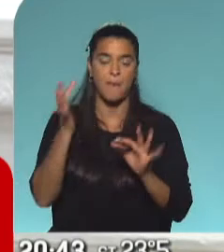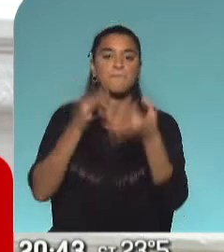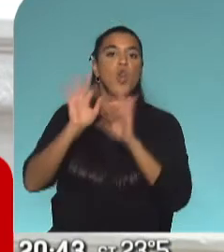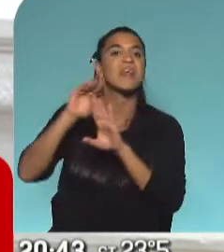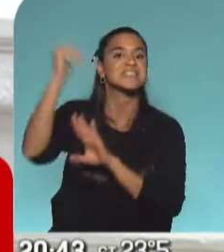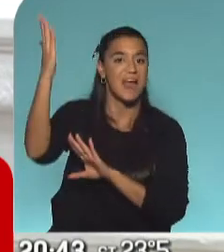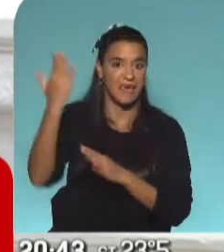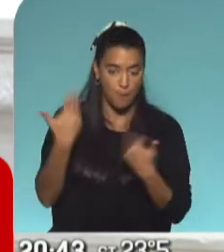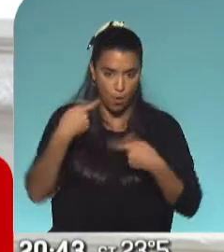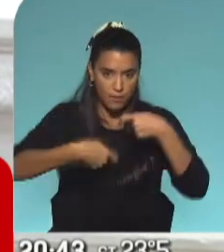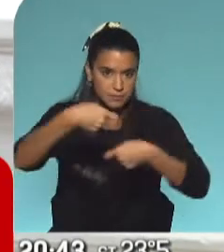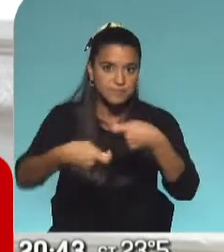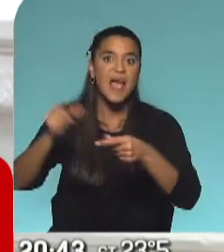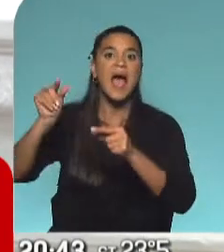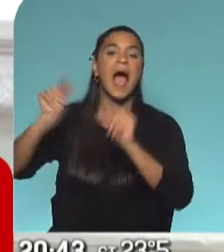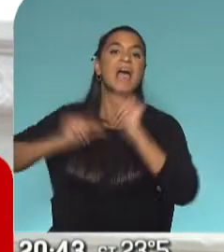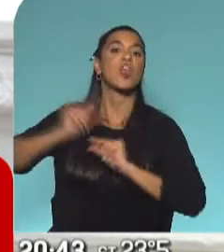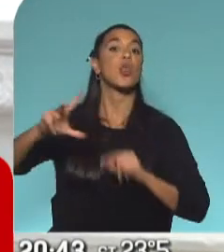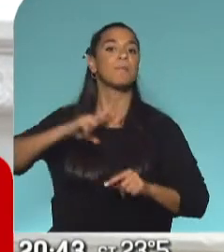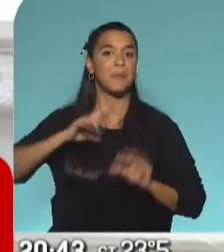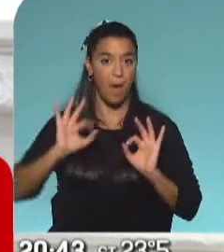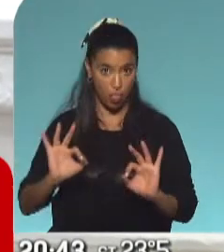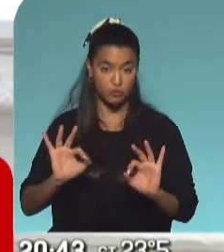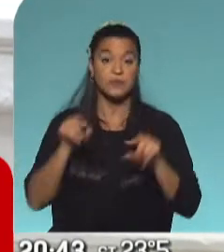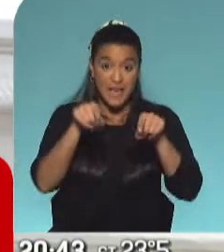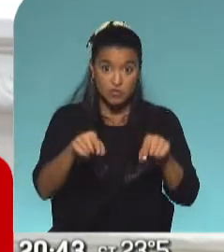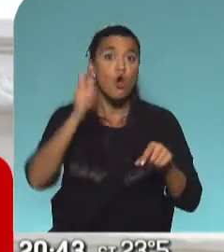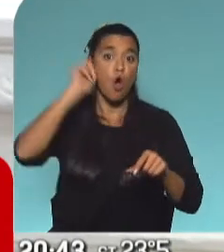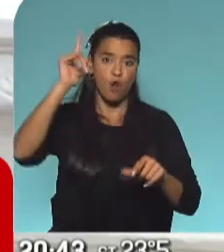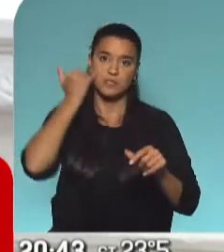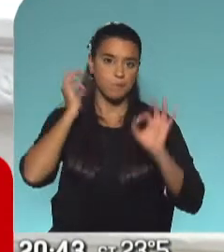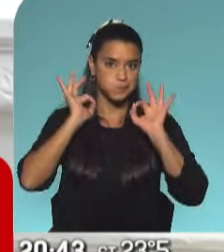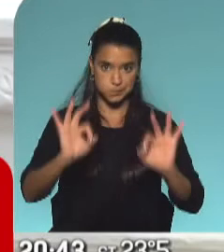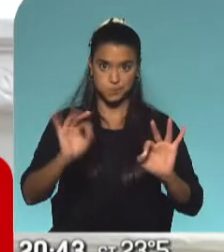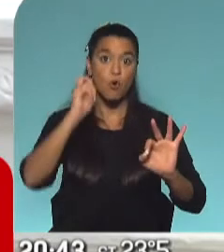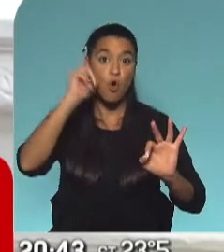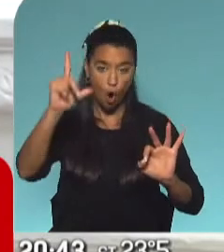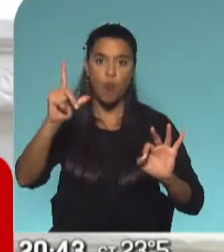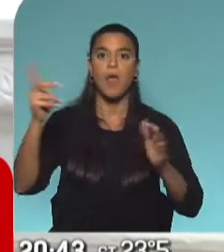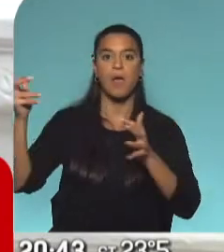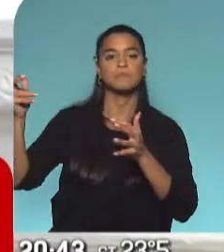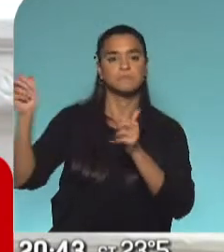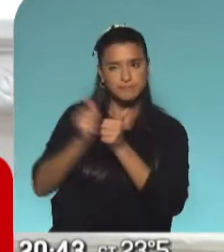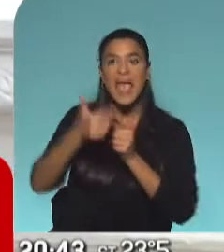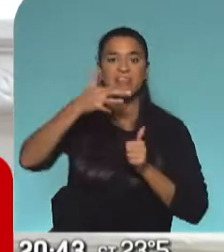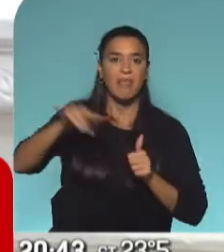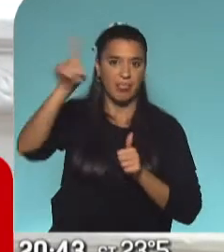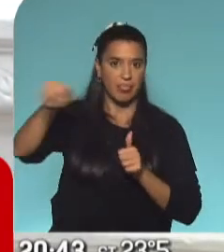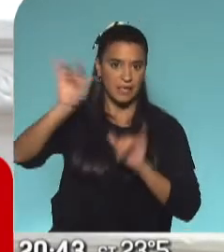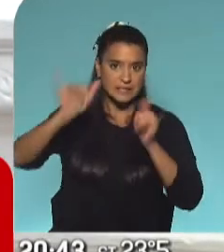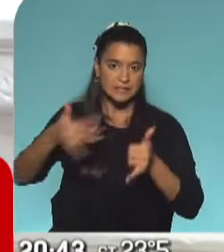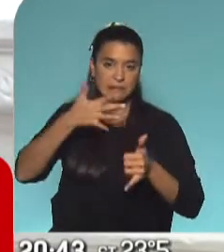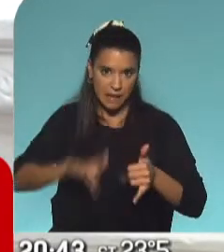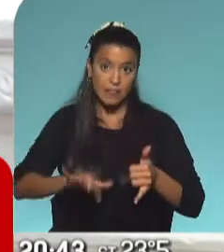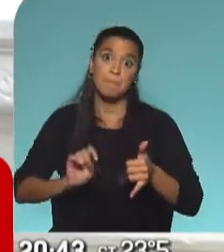¿no? De los acreedores privados. Eso es lo que se logró. Se logró el acompañamiento, el entendimiento primero.